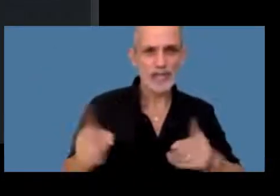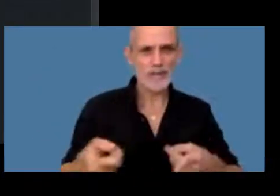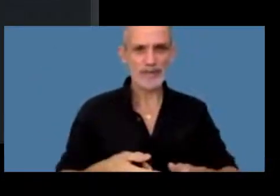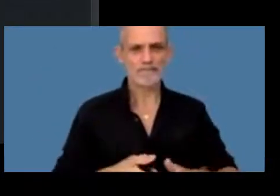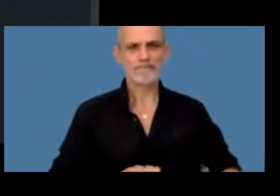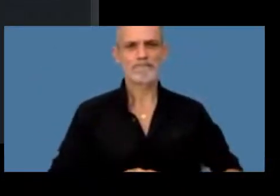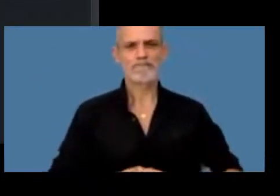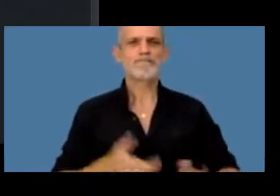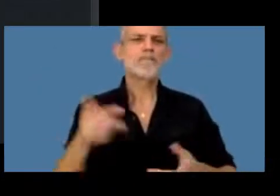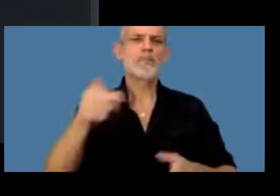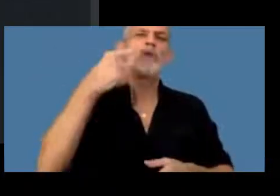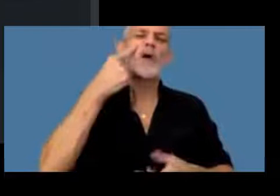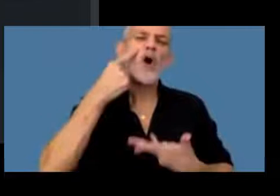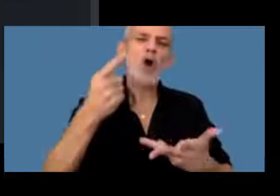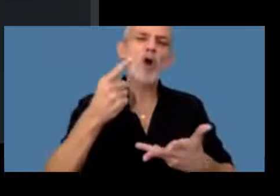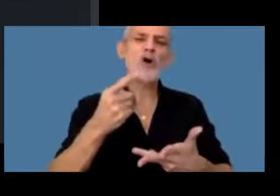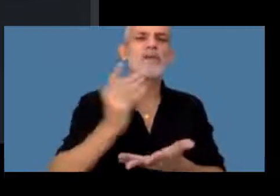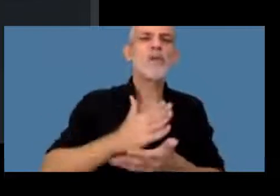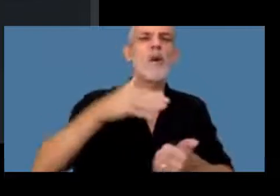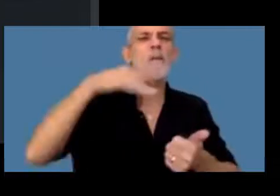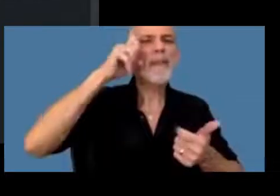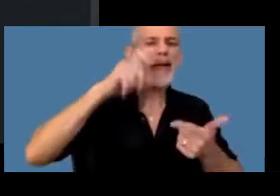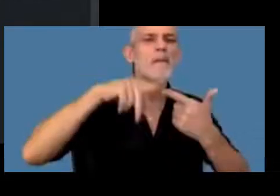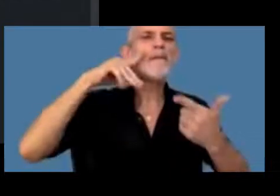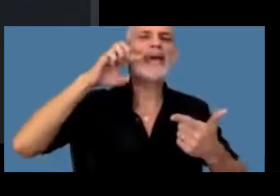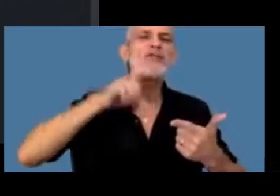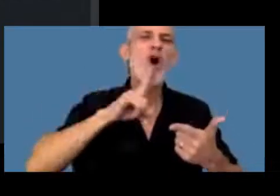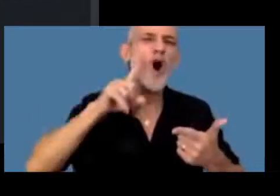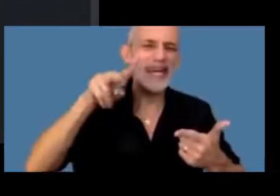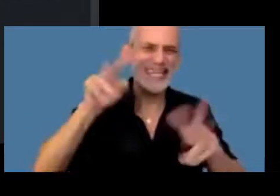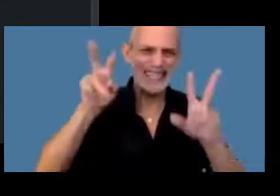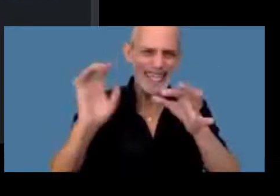Ustedes ya lo conocen, el fallo Mera, el fallo Piantoni, que tienen que ver con estos temas.